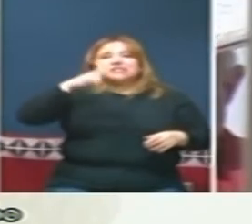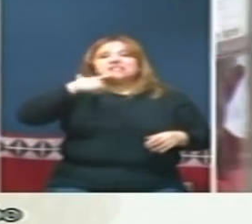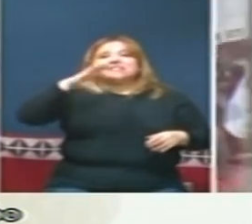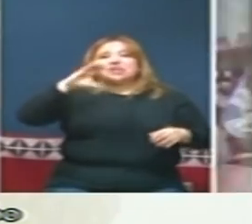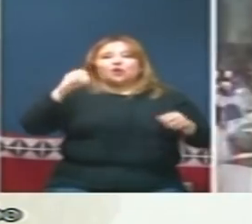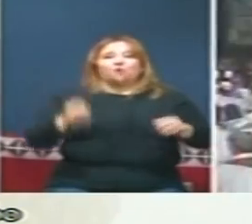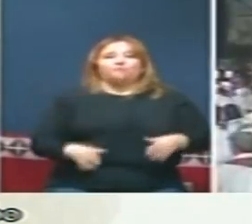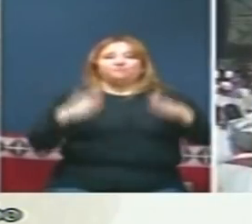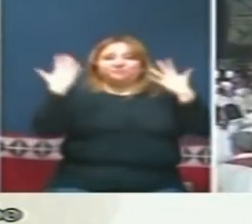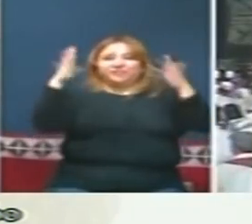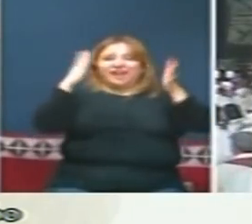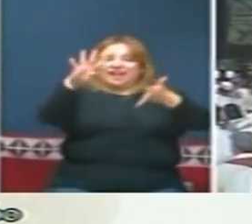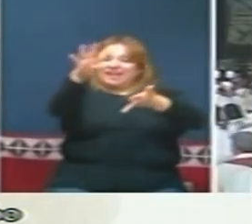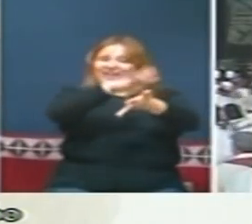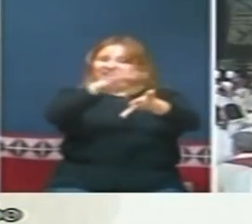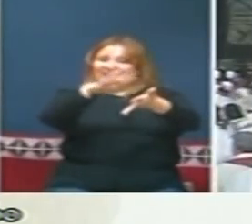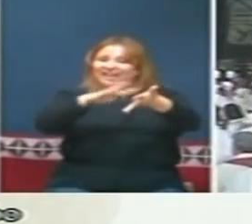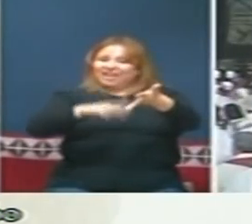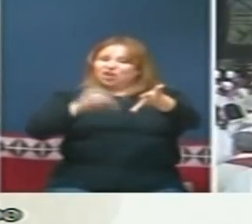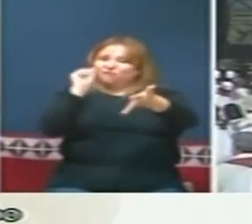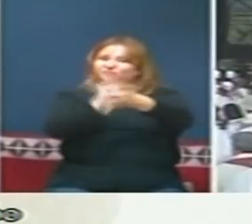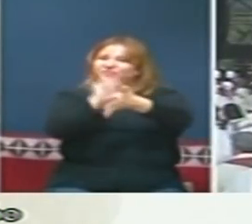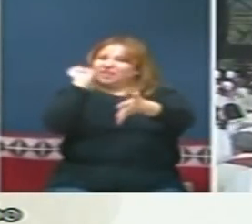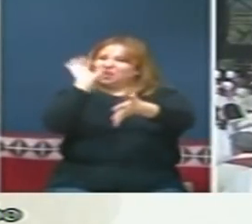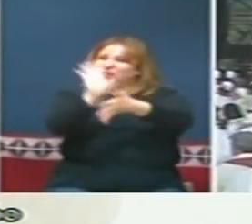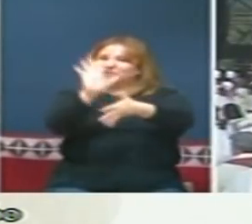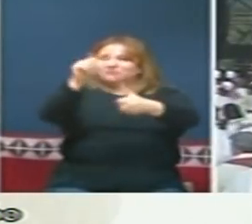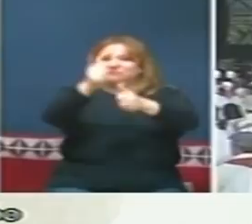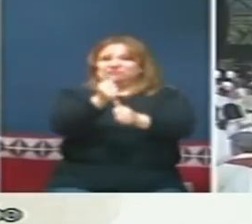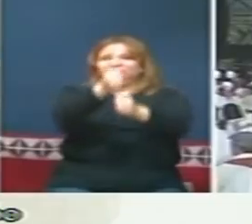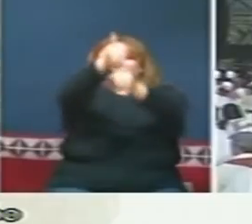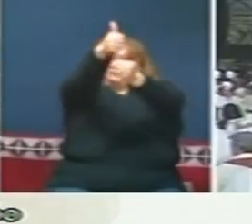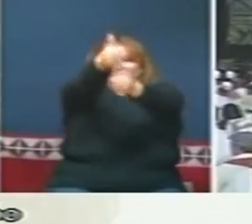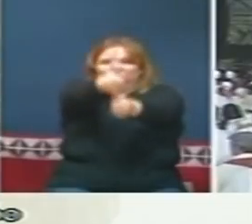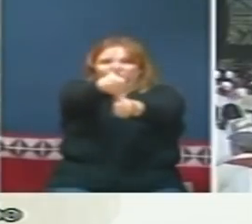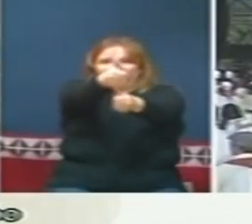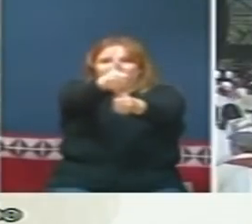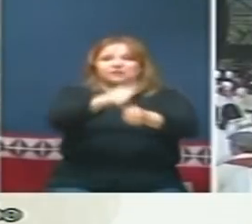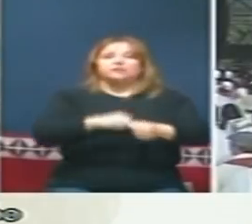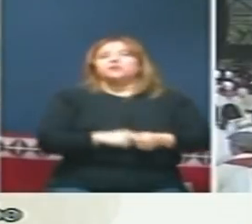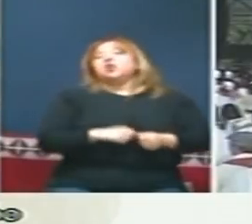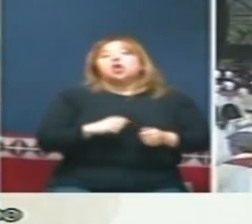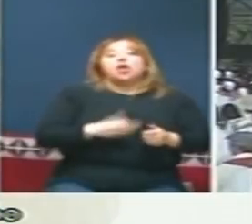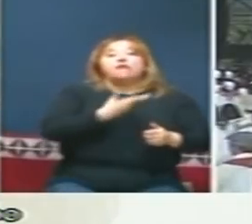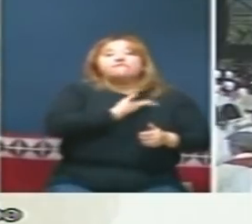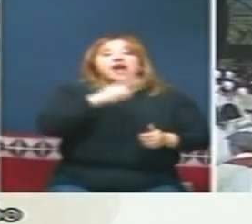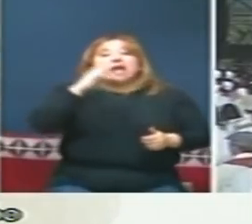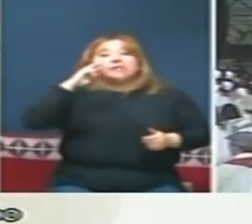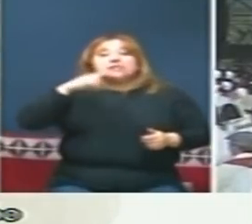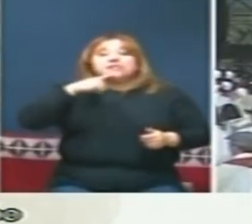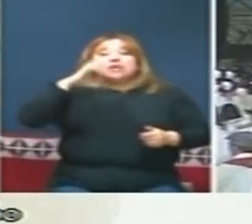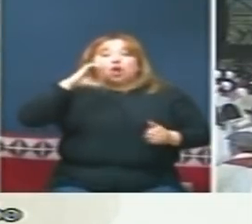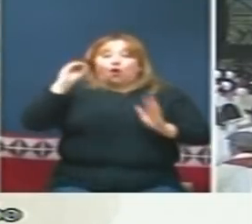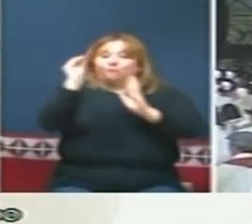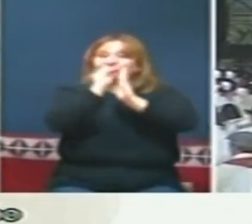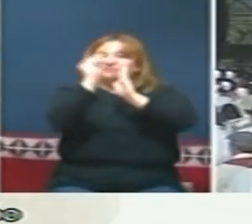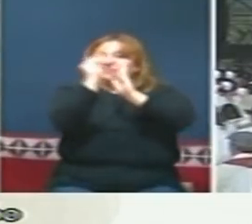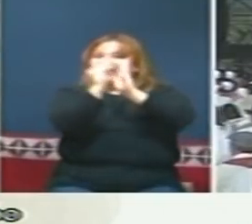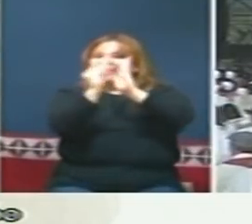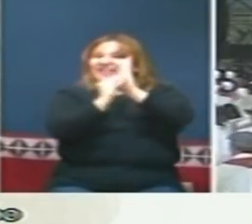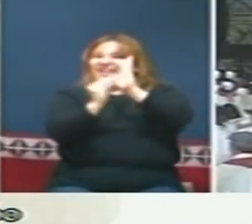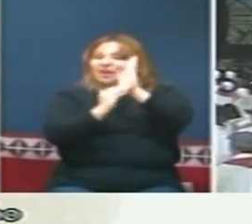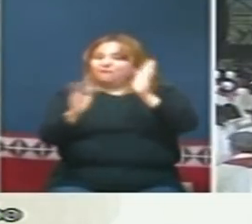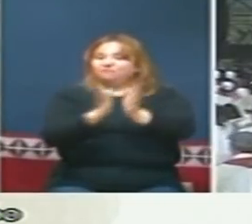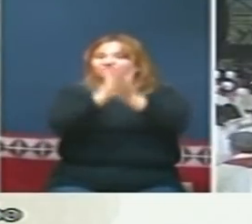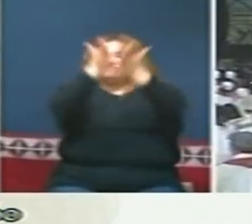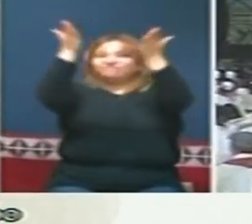Se acaba de hacer lectura de la carta apostólica del Santo Padre Francisco, por el cual se inscribe en el libro de los Beatos a